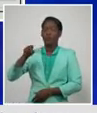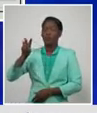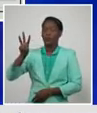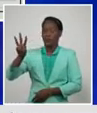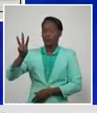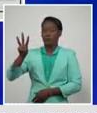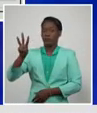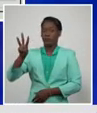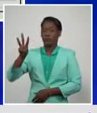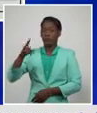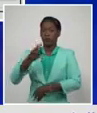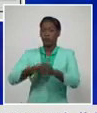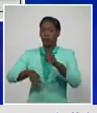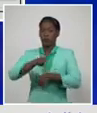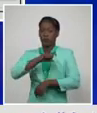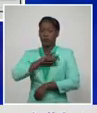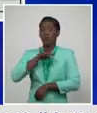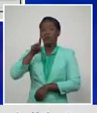contra Maestre